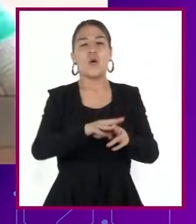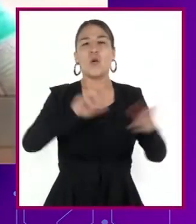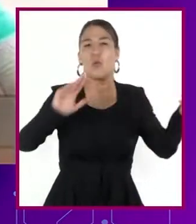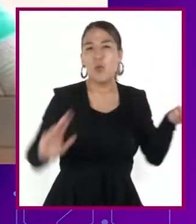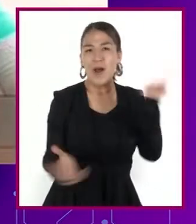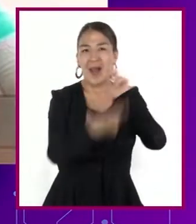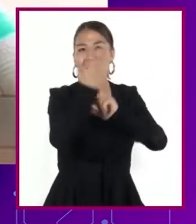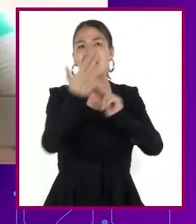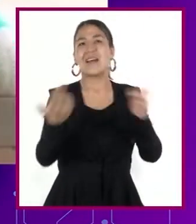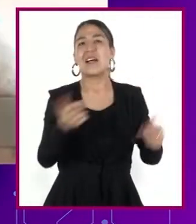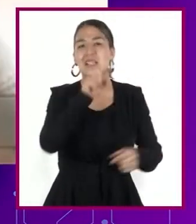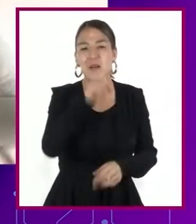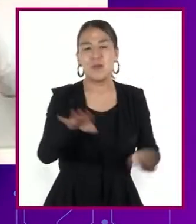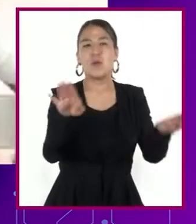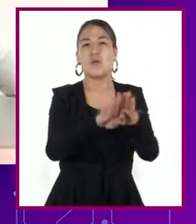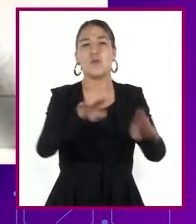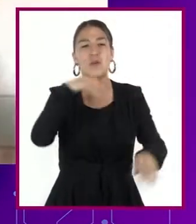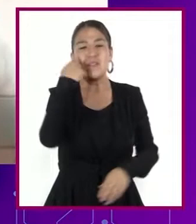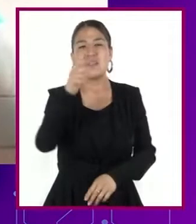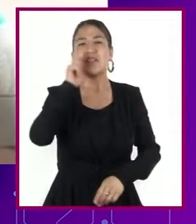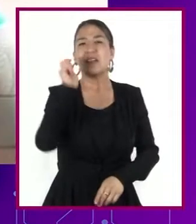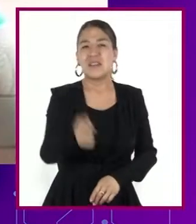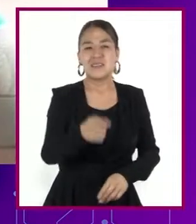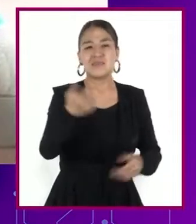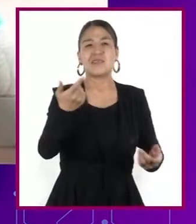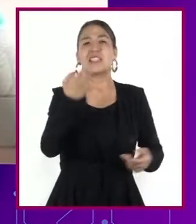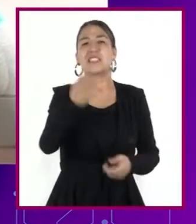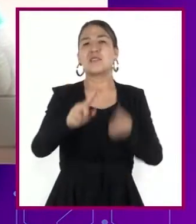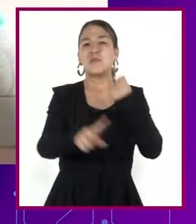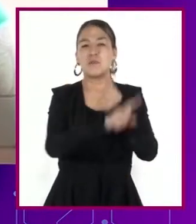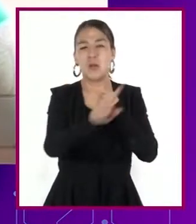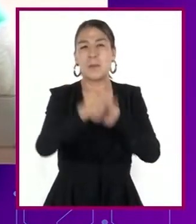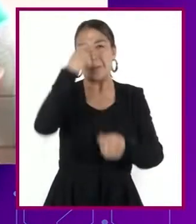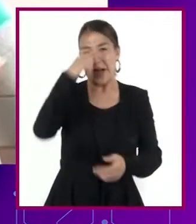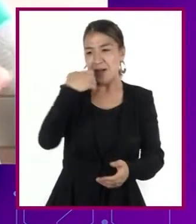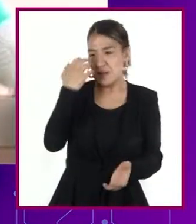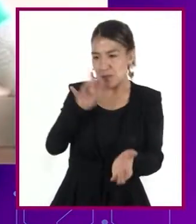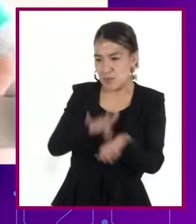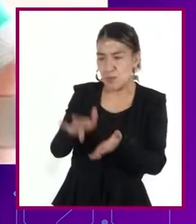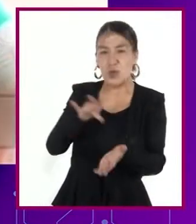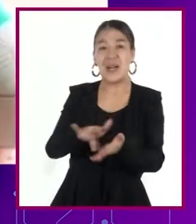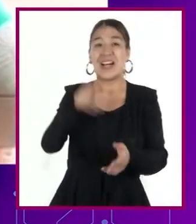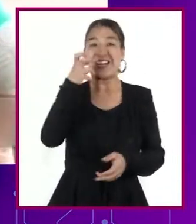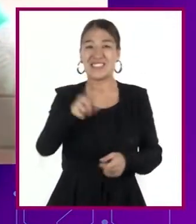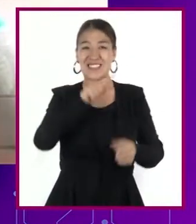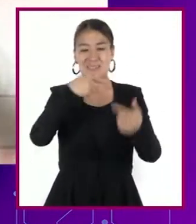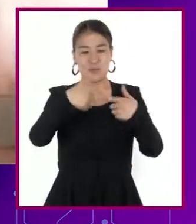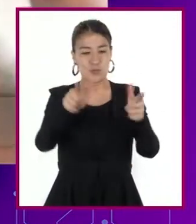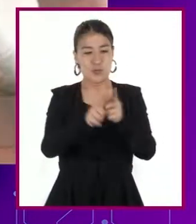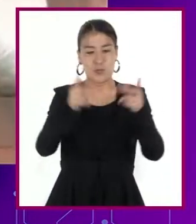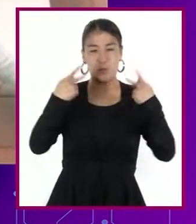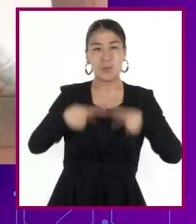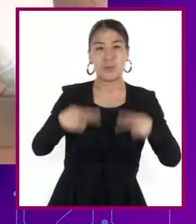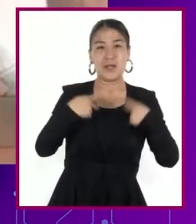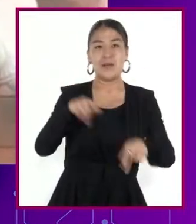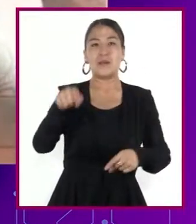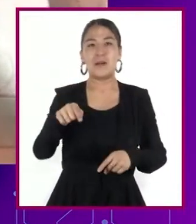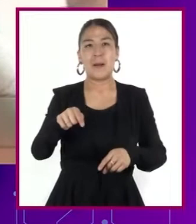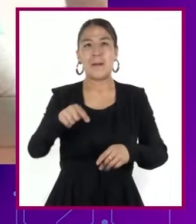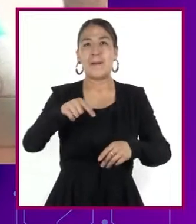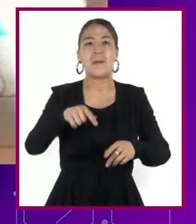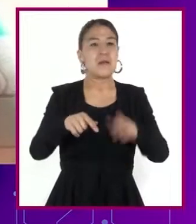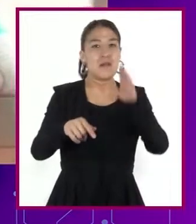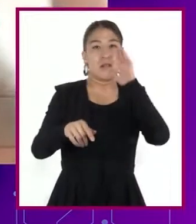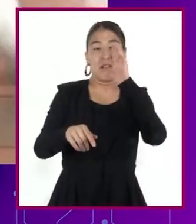organismos internacionales que les apoyen. Y entonces ese conflicto social que afectaba a un grupo de personas escala, y